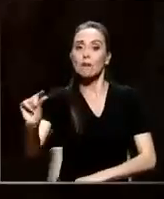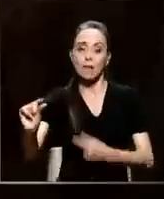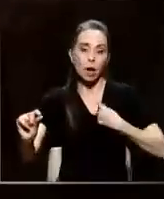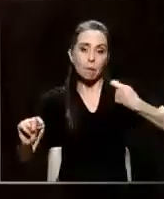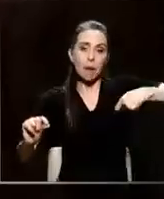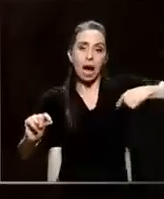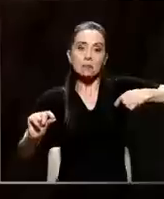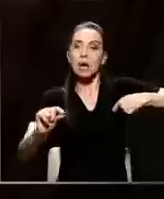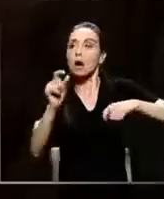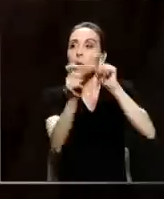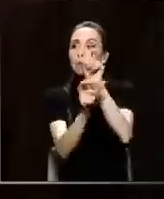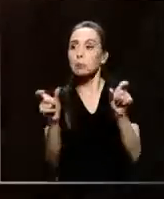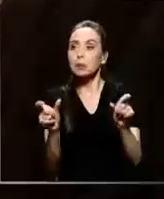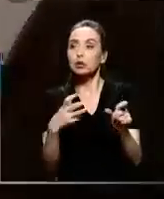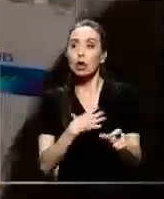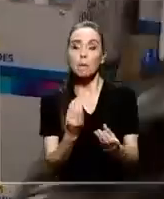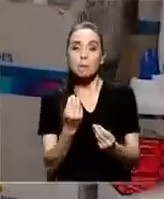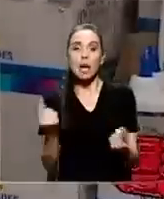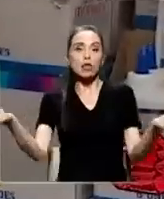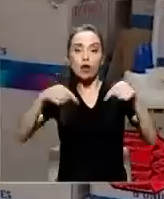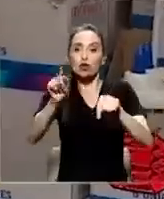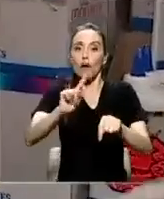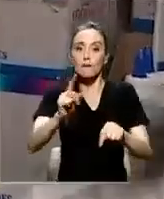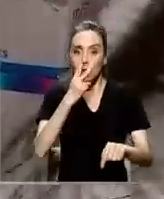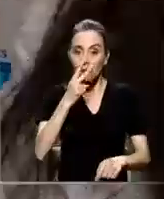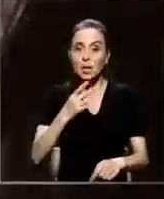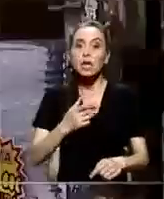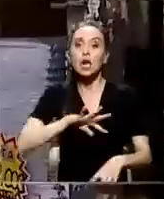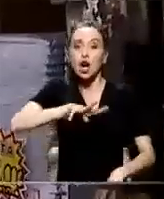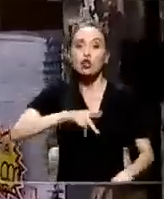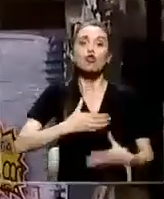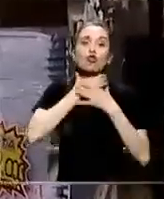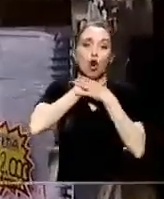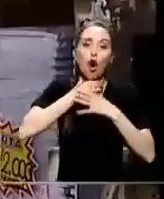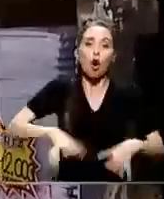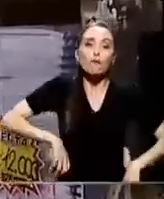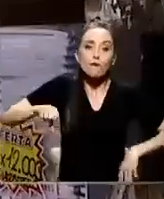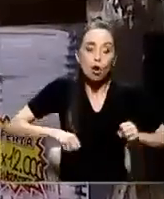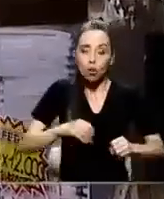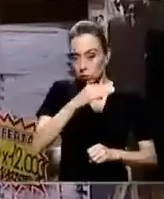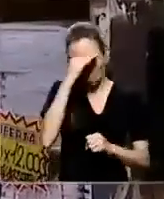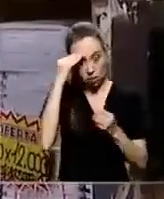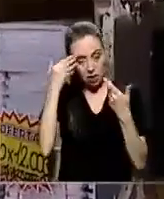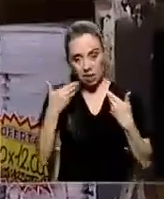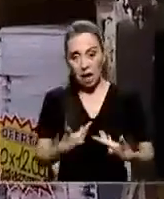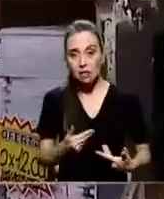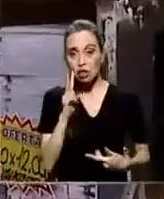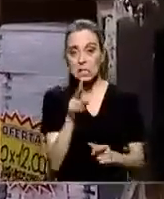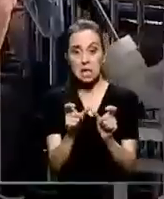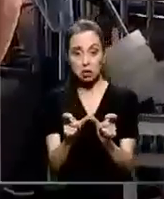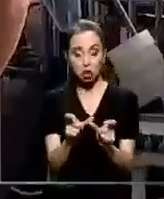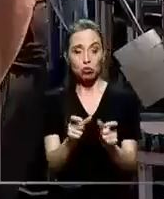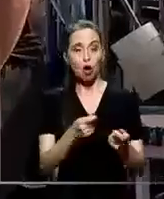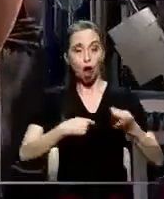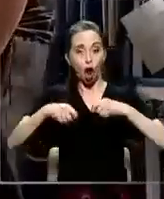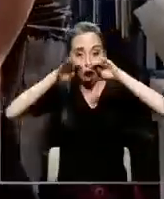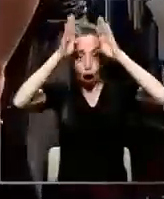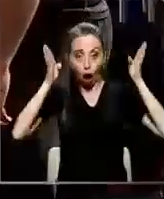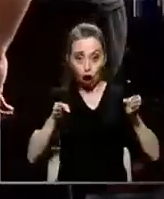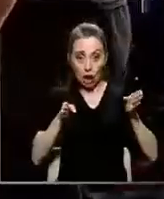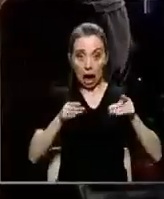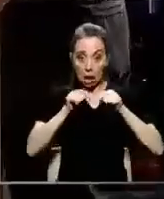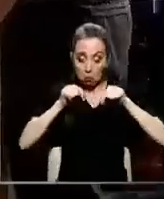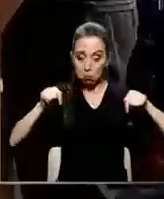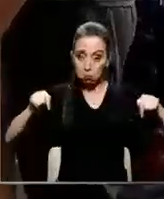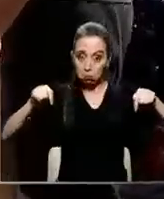muchas personas que ya les da miedo venir hasta aquí por tanto robo que hay. Cansados, dicen, de la falta de control, varios locatarios establecidos han decidido